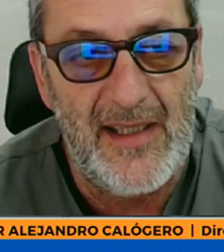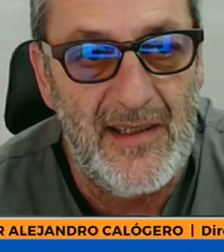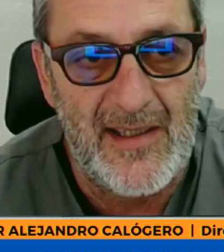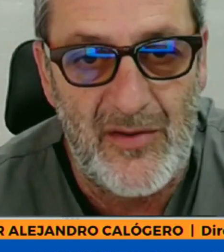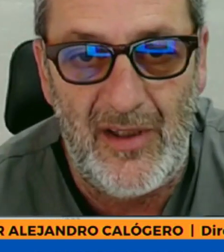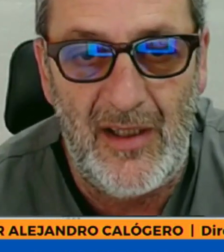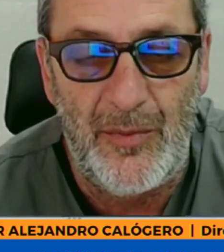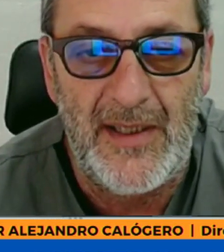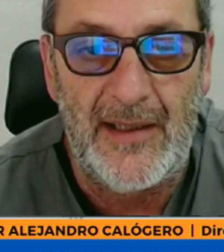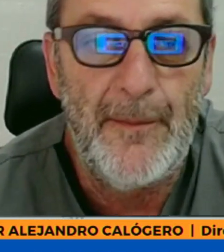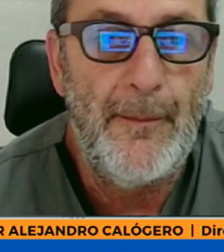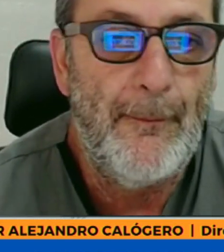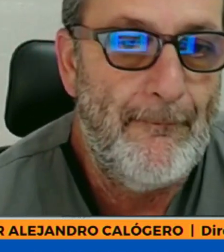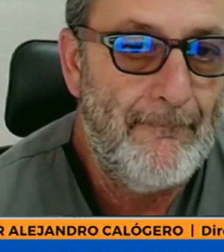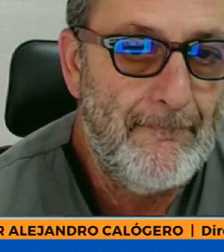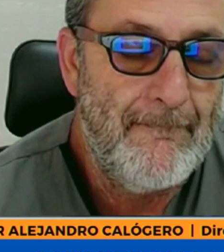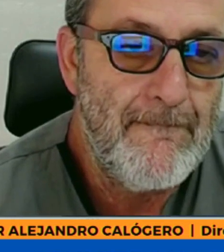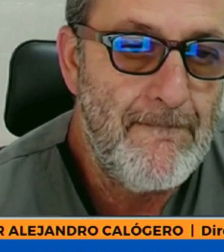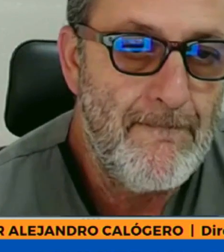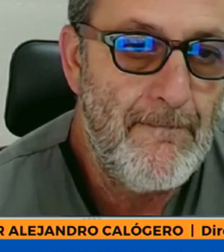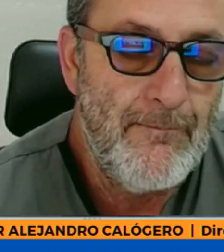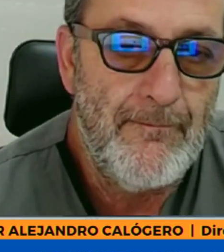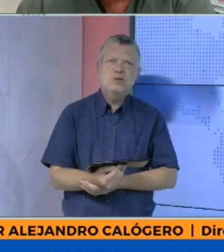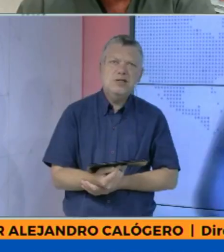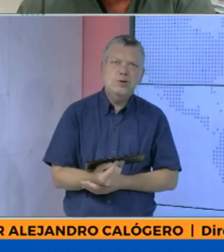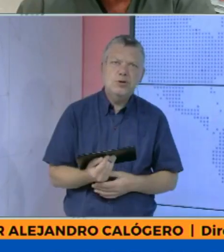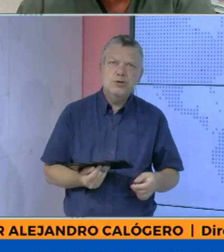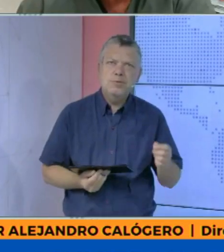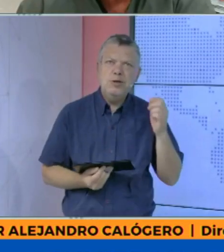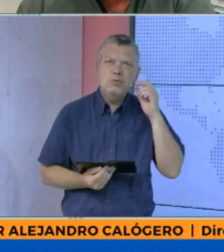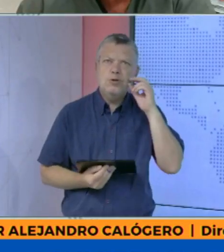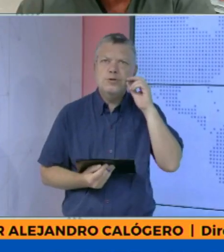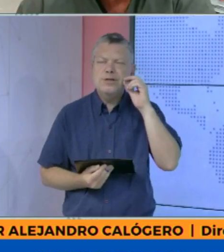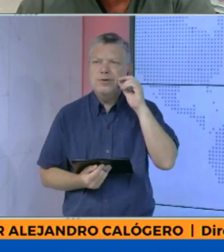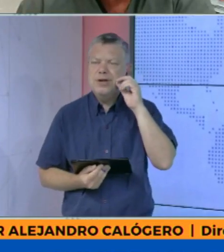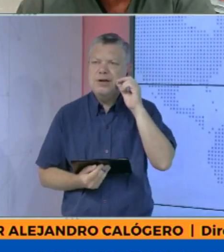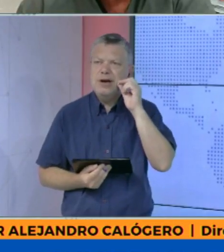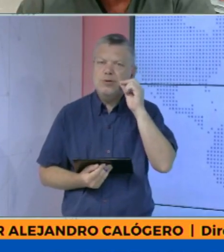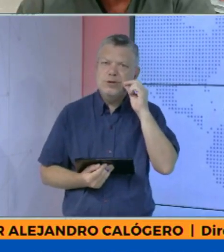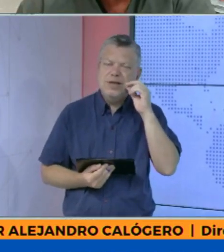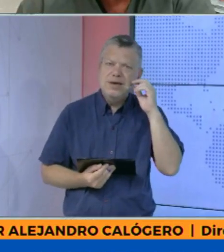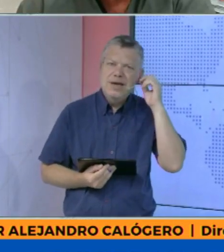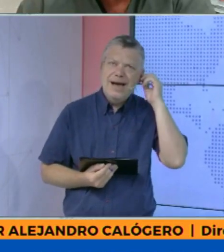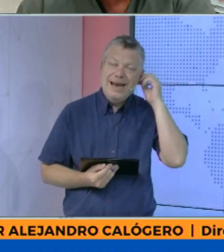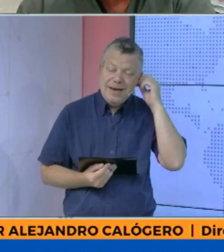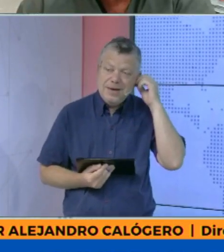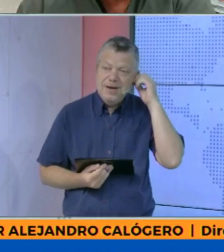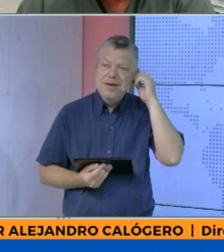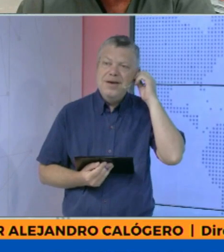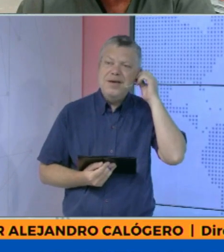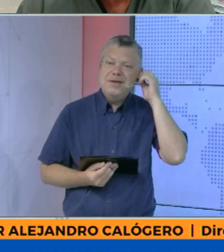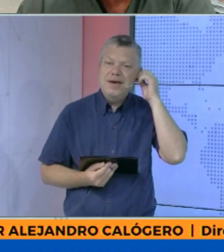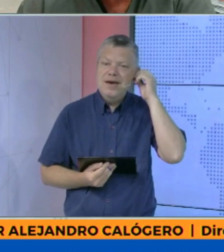de capacidad de internación en el hospital. Doctor, agradecerle muchísimo estos minutos de poder dialogar con usted al